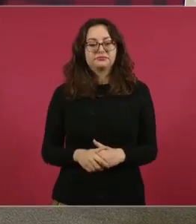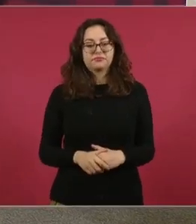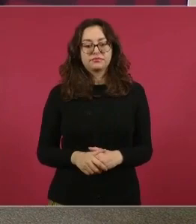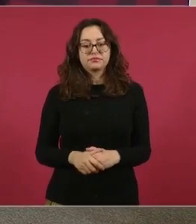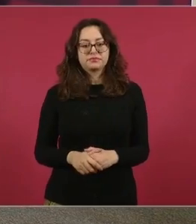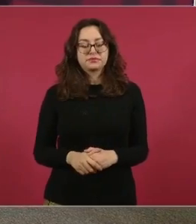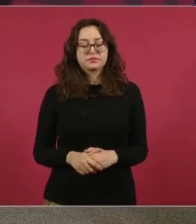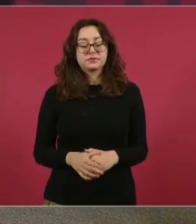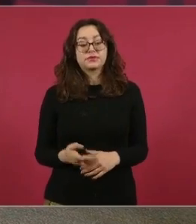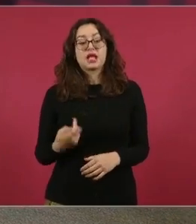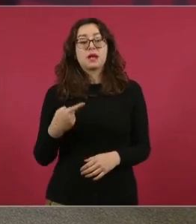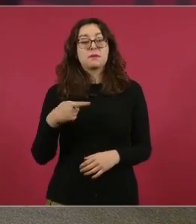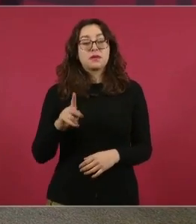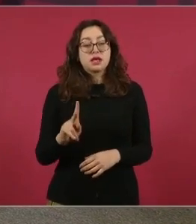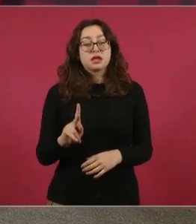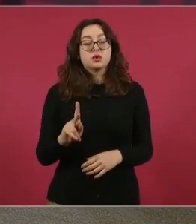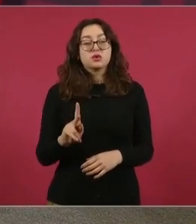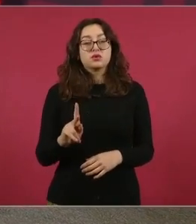no es